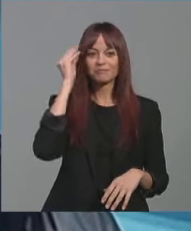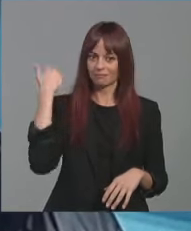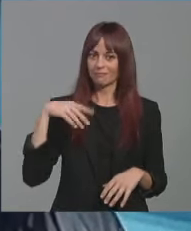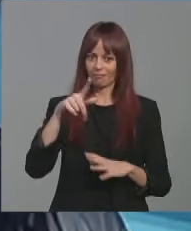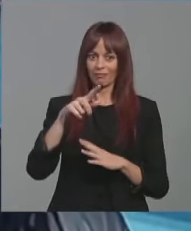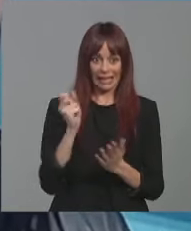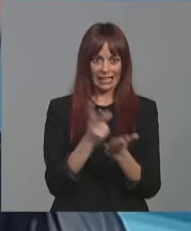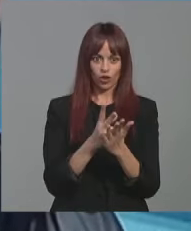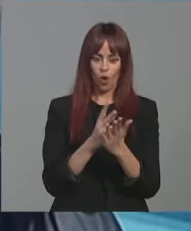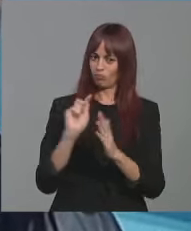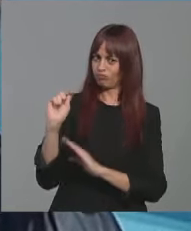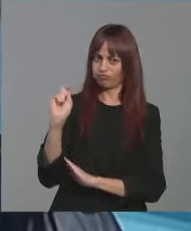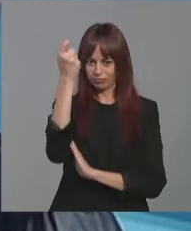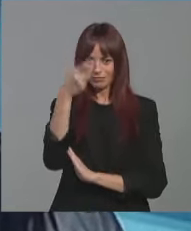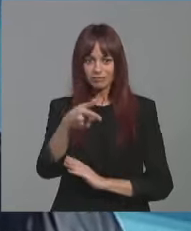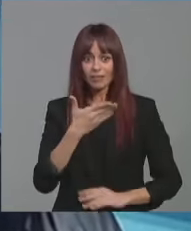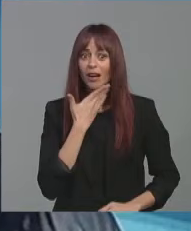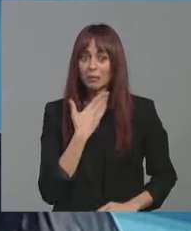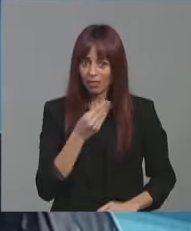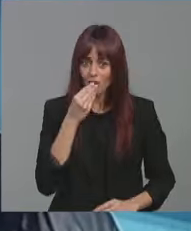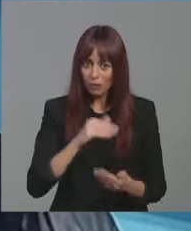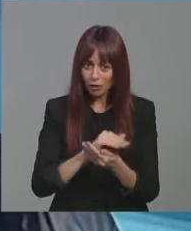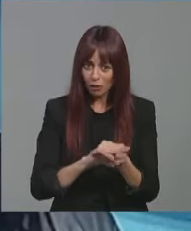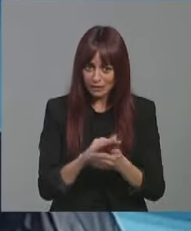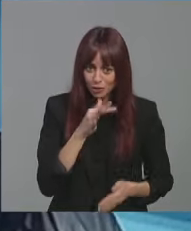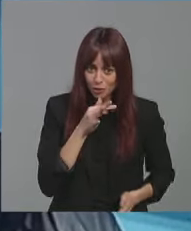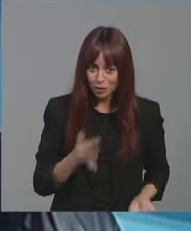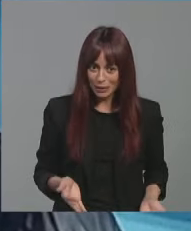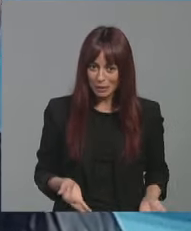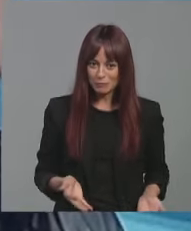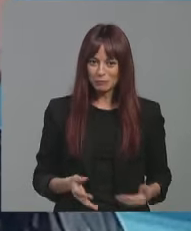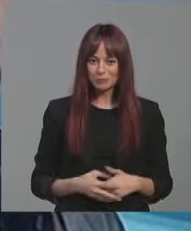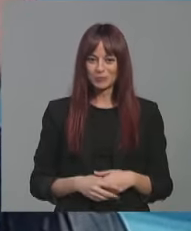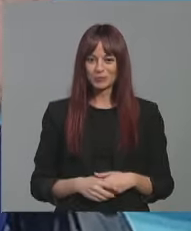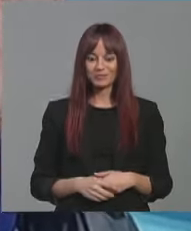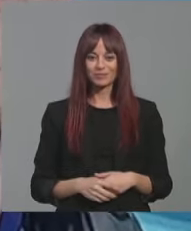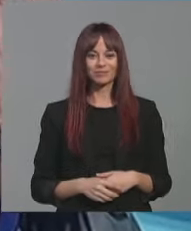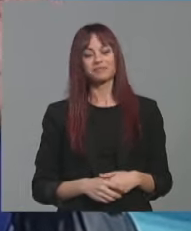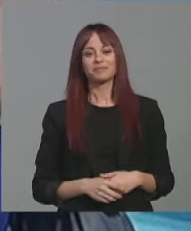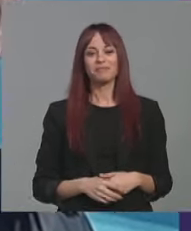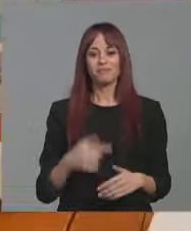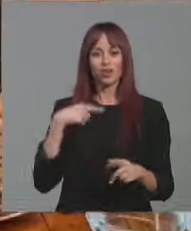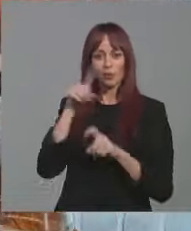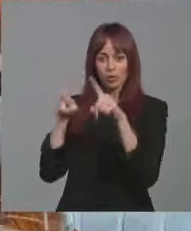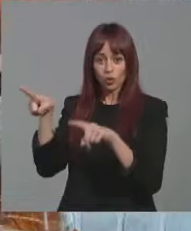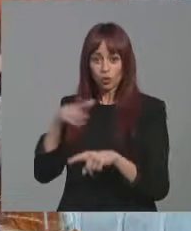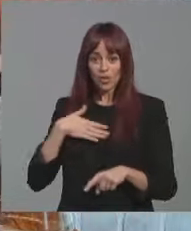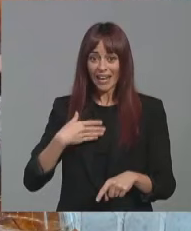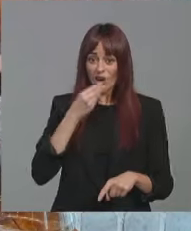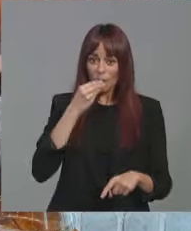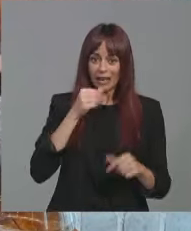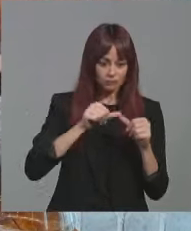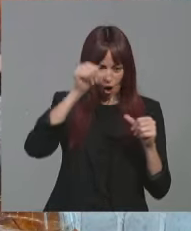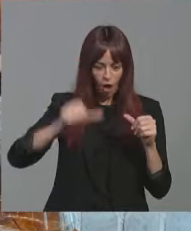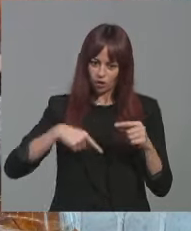reto así Aún te sigue apeteciendo comer croquetas te lo voy a hacer yo la pregunta tú querrías comer todo el rato lo mismo